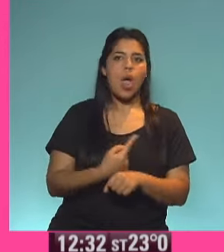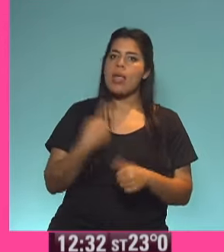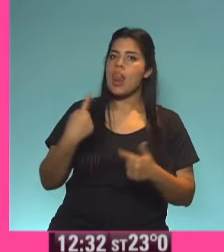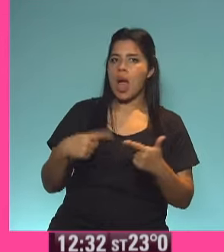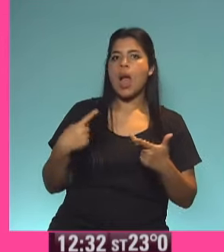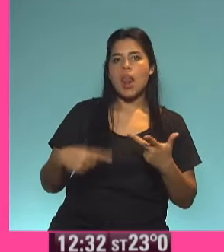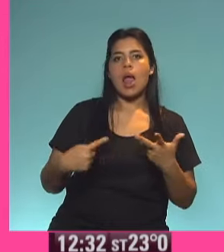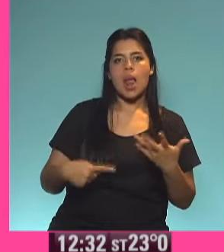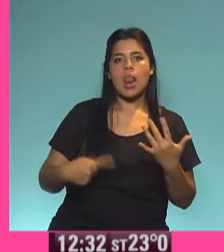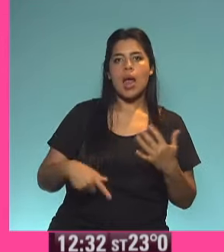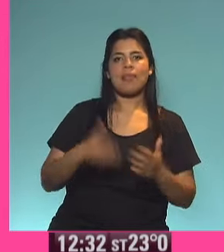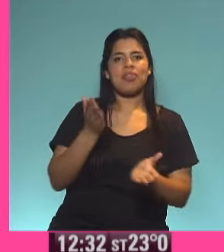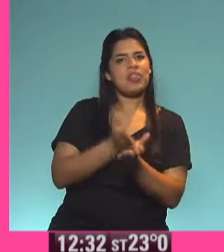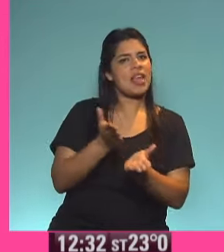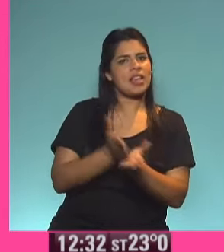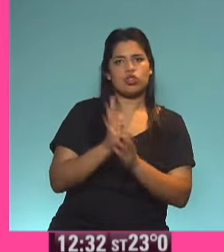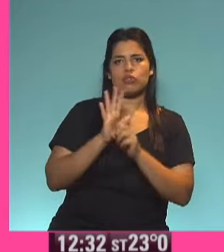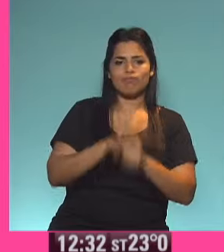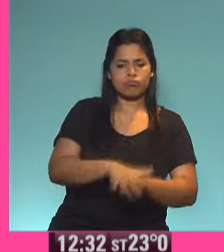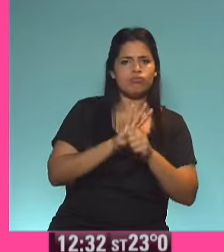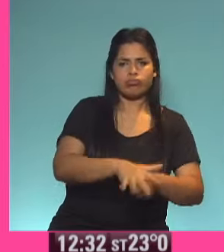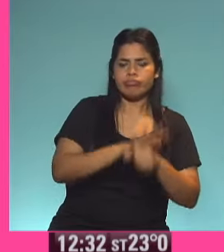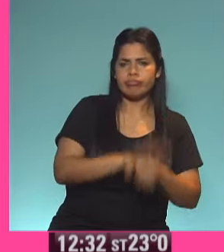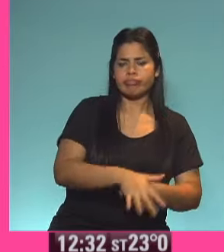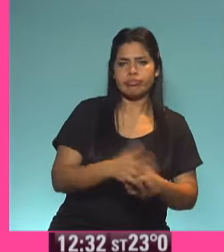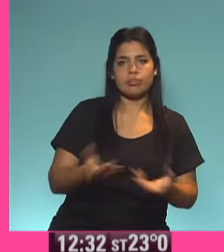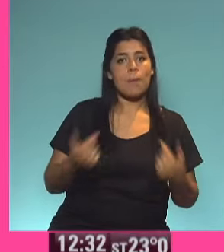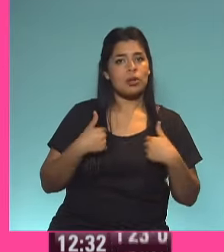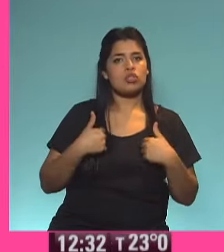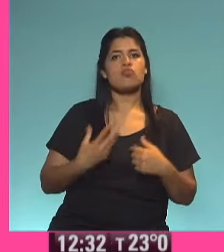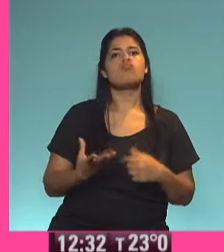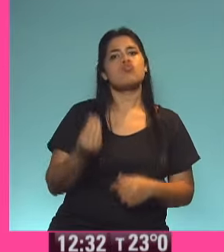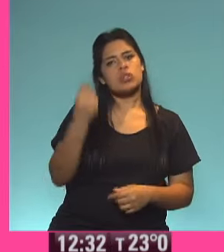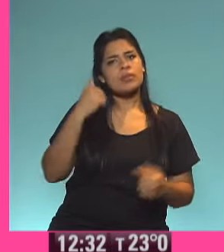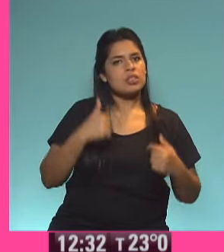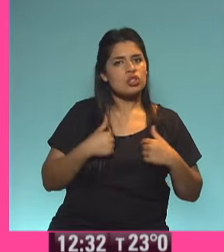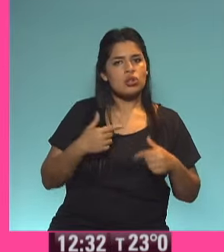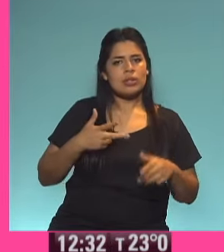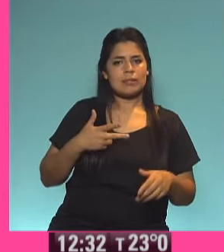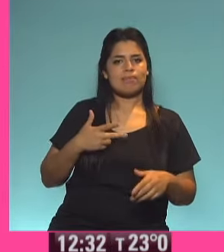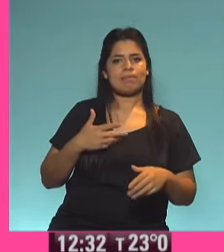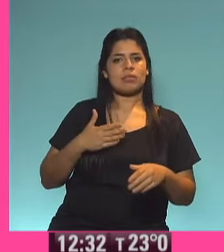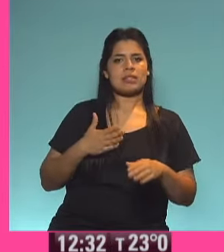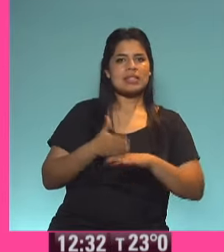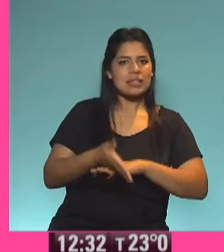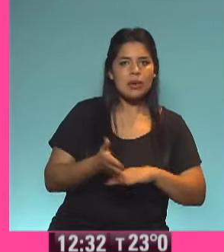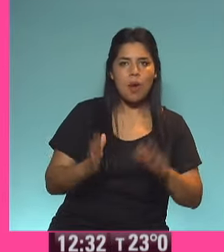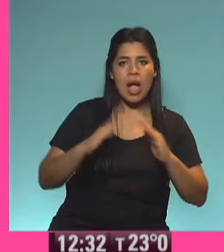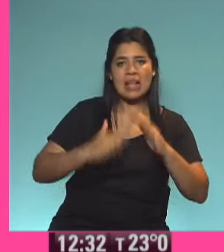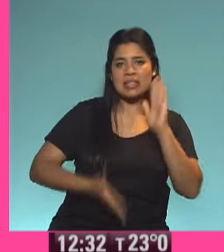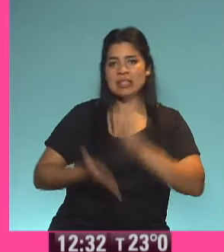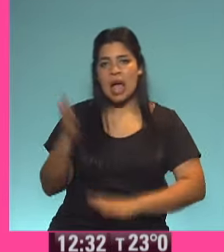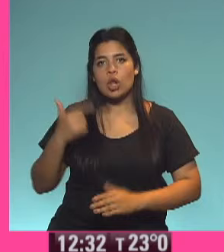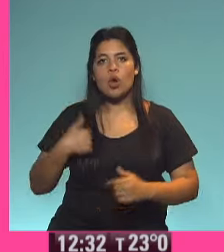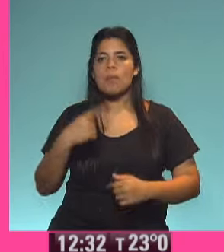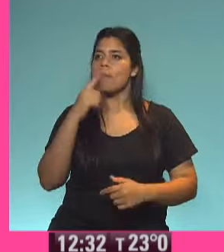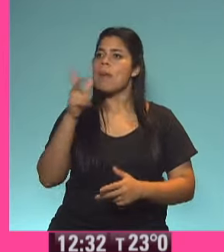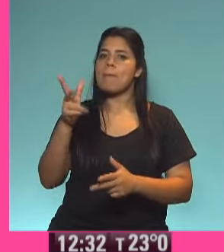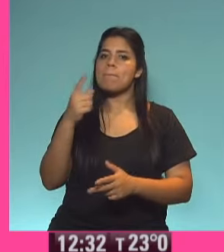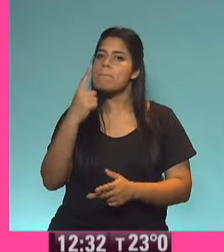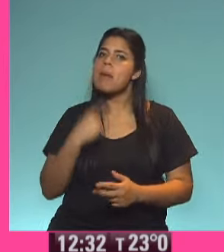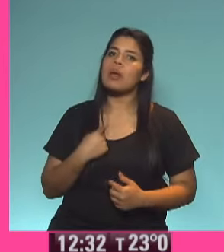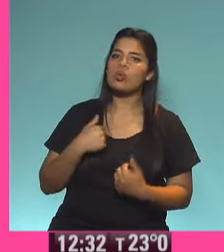muchos derechos. Por eso yo cada vez que salgo me como la pregunta, ¿y vos de dónde sos? ¿O tu papá de dónde es? ¿Y